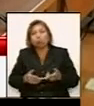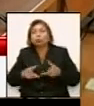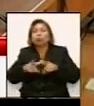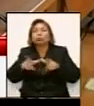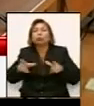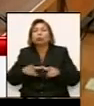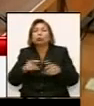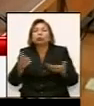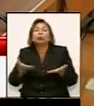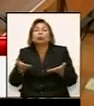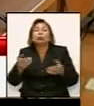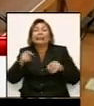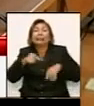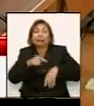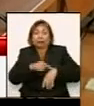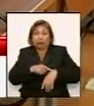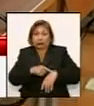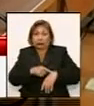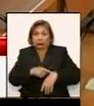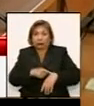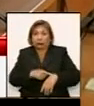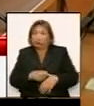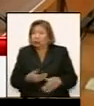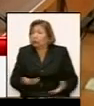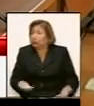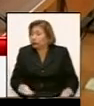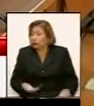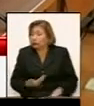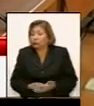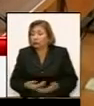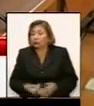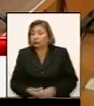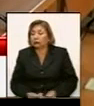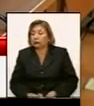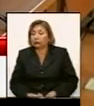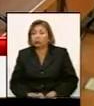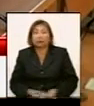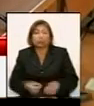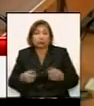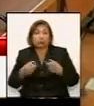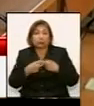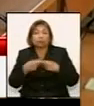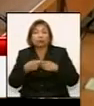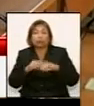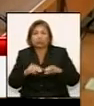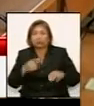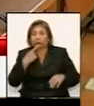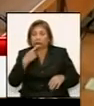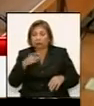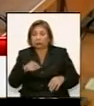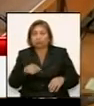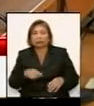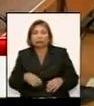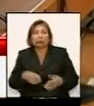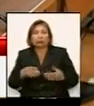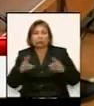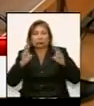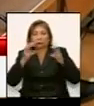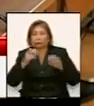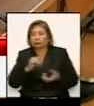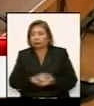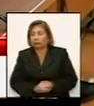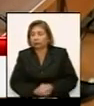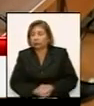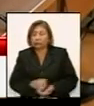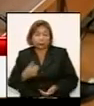ubicación en donde está en ese momento, que digamos ahora se comparte rápidamente por Internet. Este tipo de violencia se usa, y